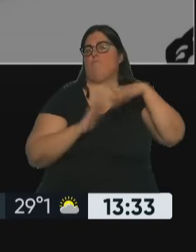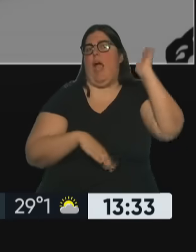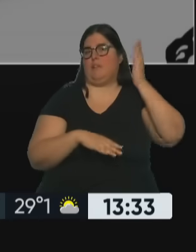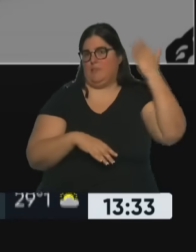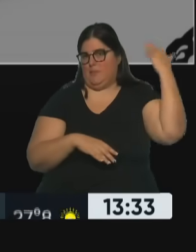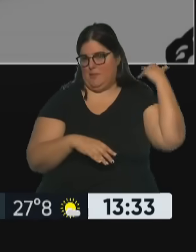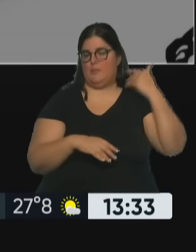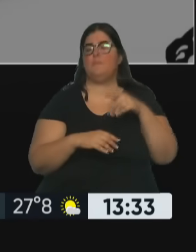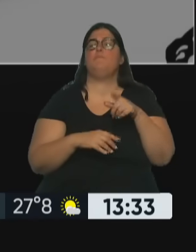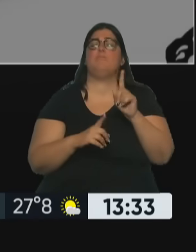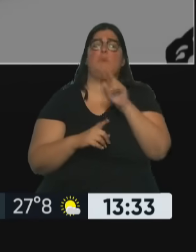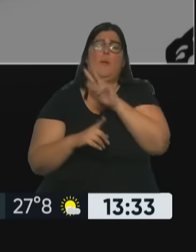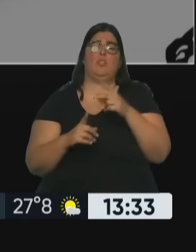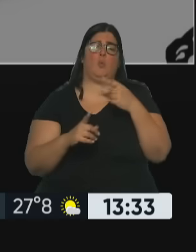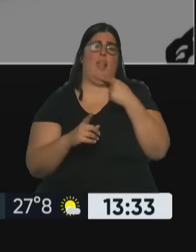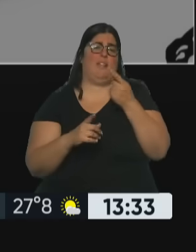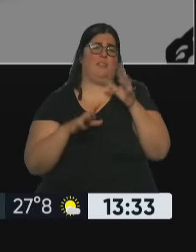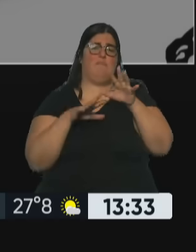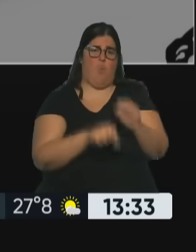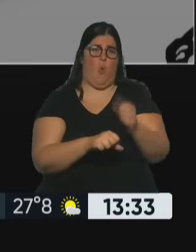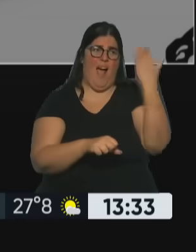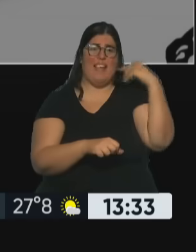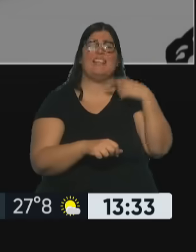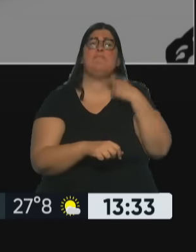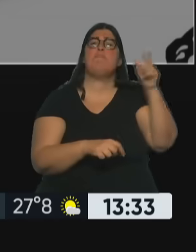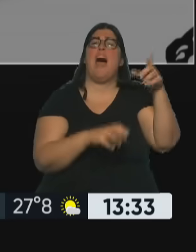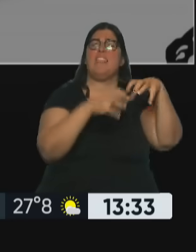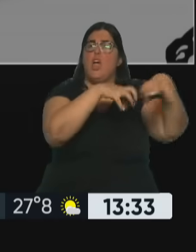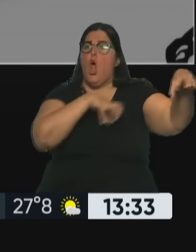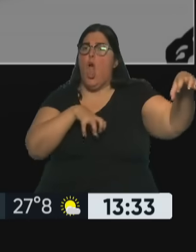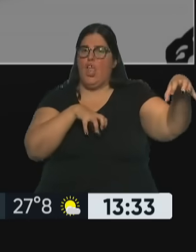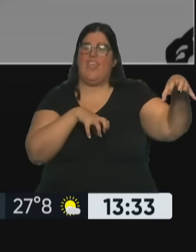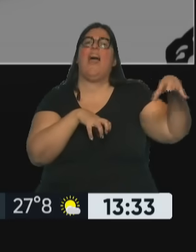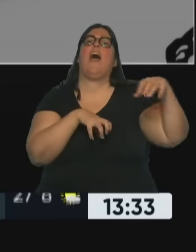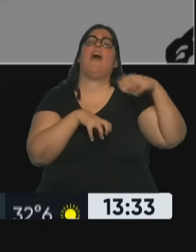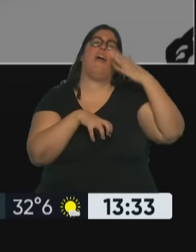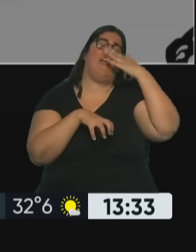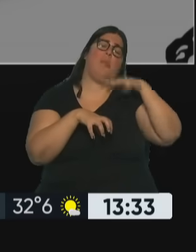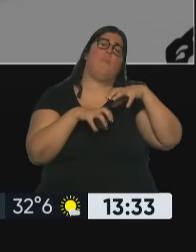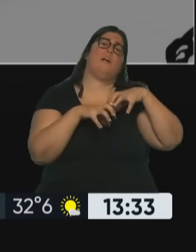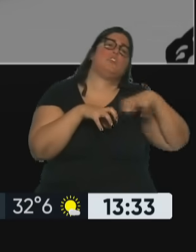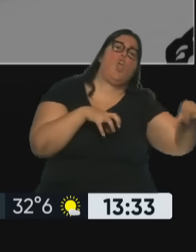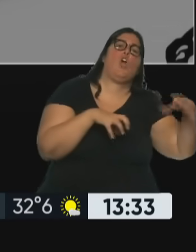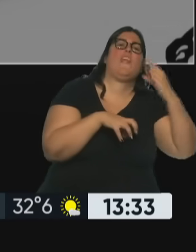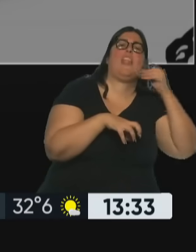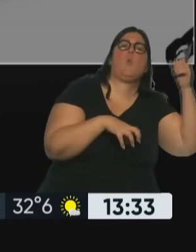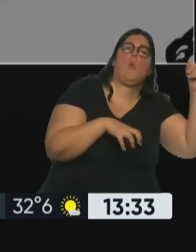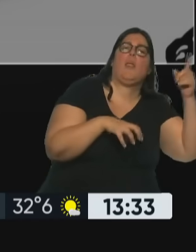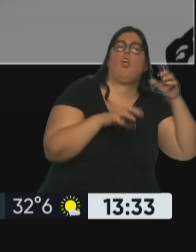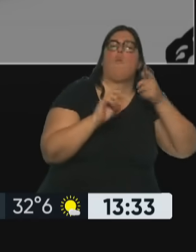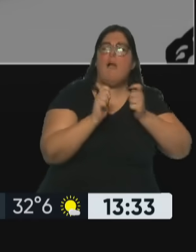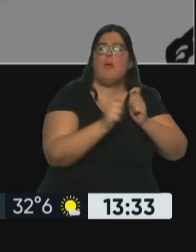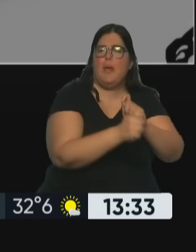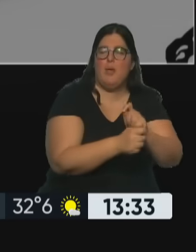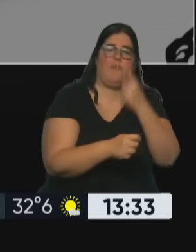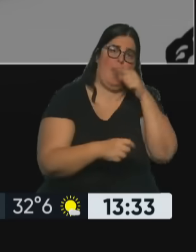este territorio como parte suya a la época de la colonia española. Después es un territorio que va a ser colonia de los Países Bajos y colonia del Reino Unido también. Pero bueno,